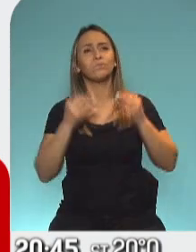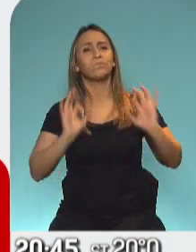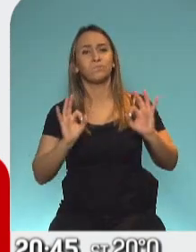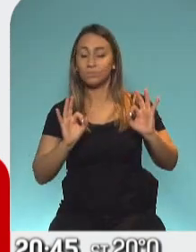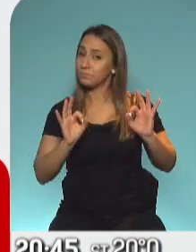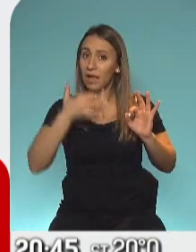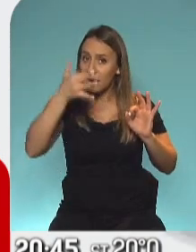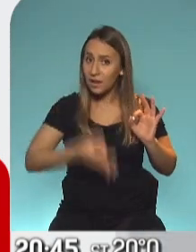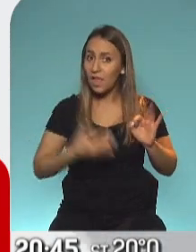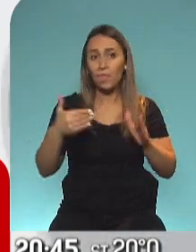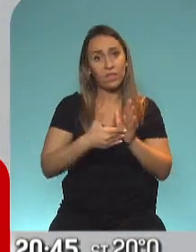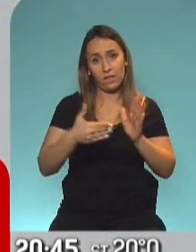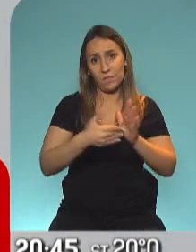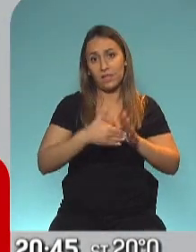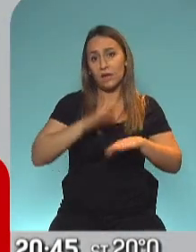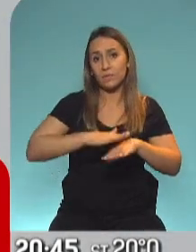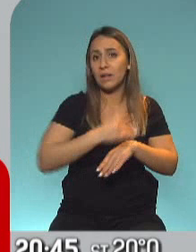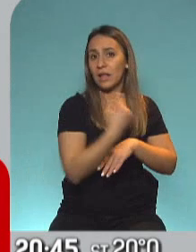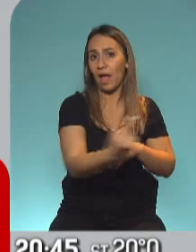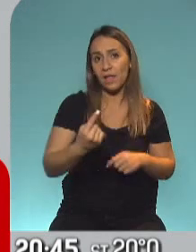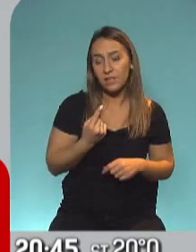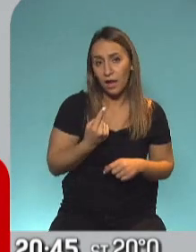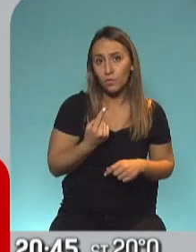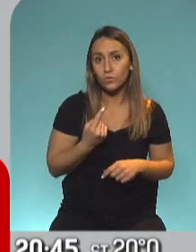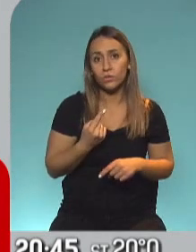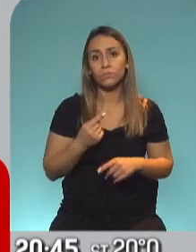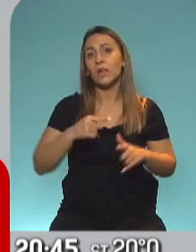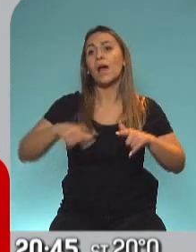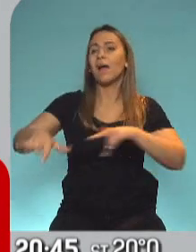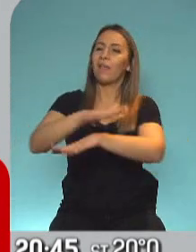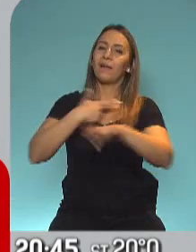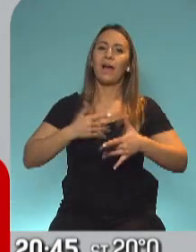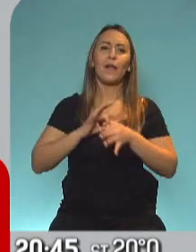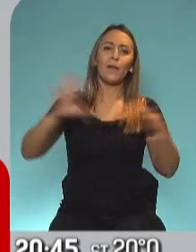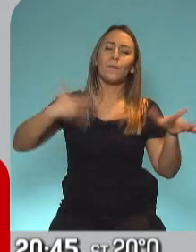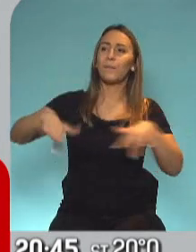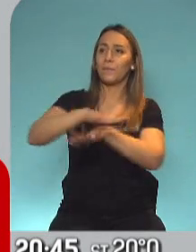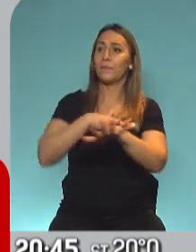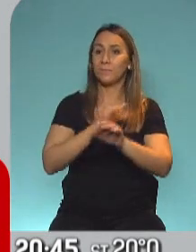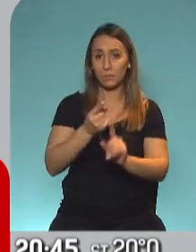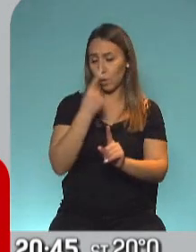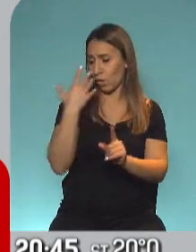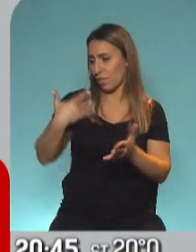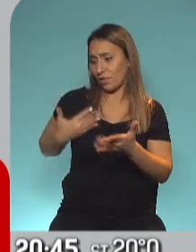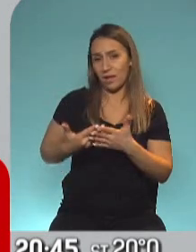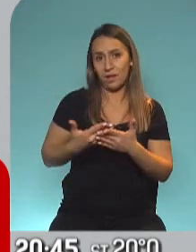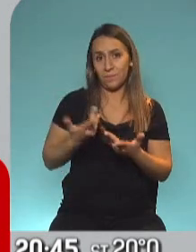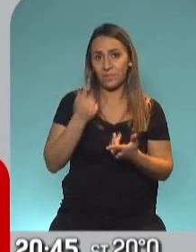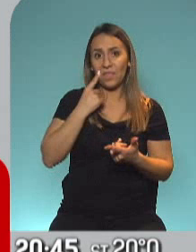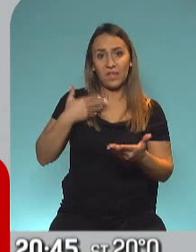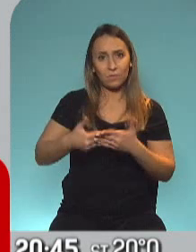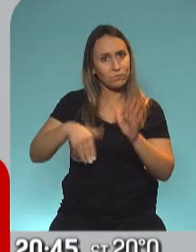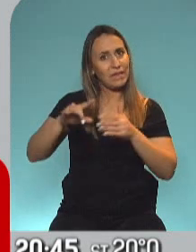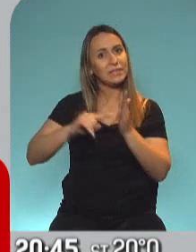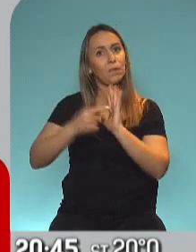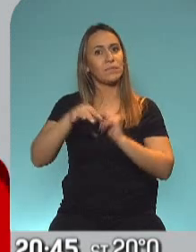dada en la responsabilidad individual de cada uno de evitar circular, porque sí, como hemos visto estos últimos días, particularmente en la ciudad de Buenos